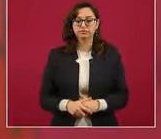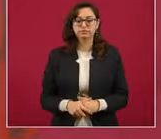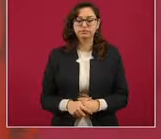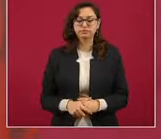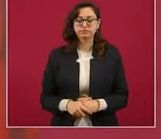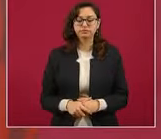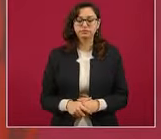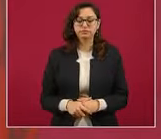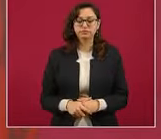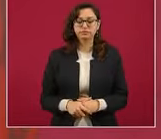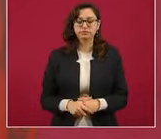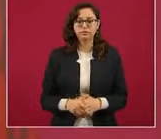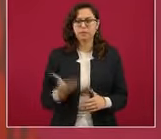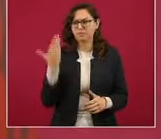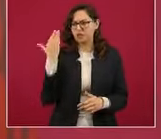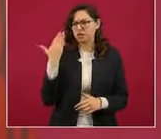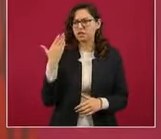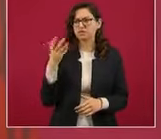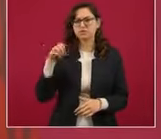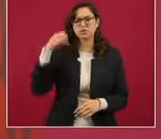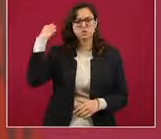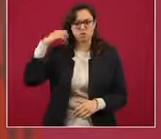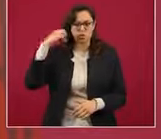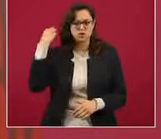Ahora fui a Oaxaca